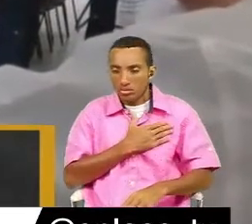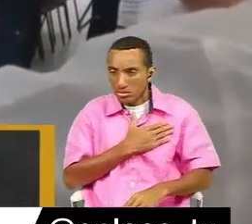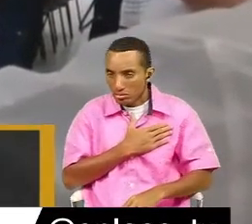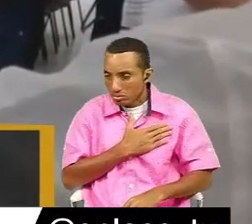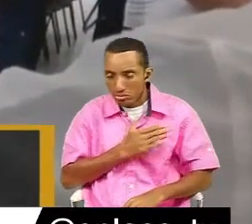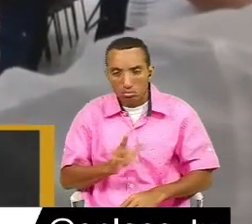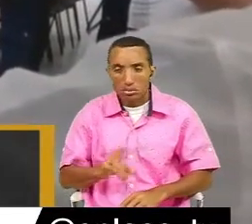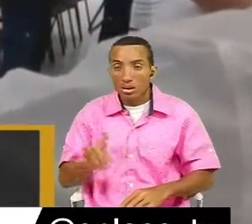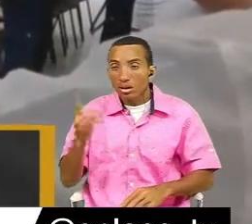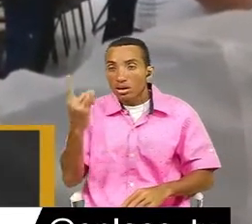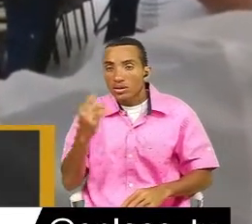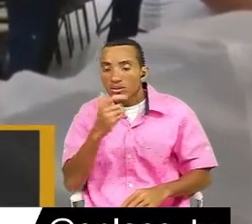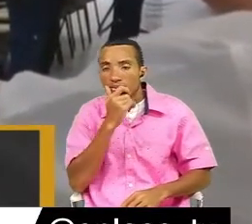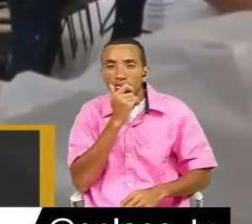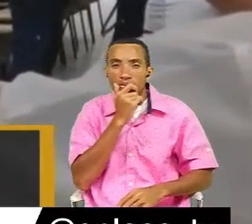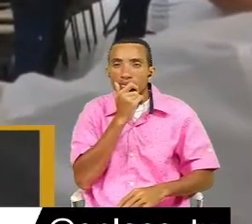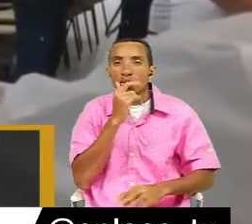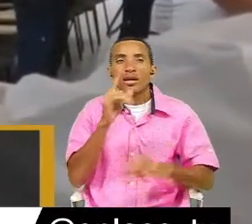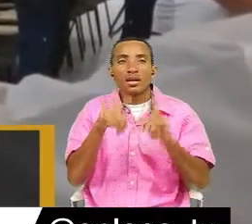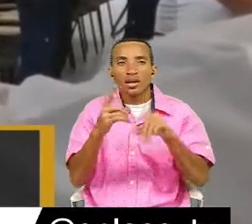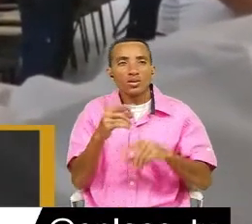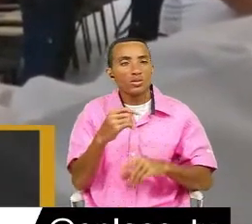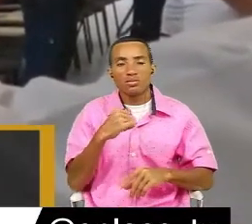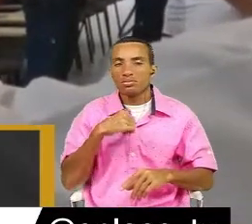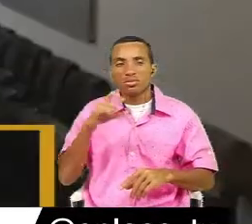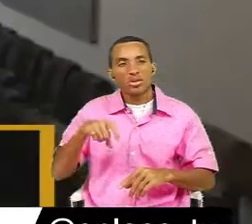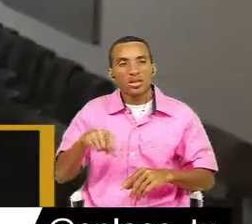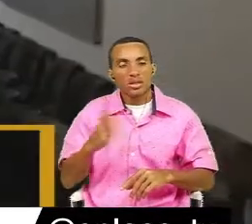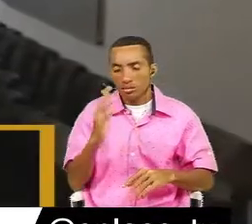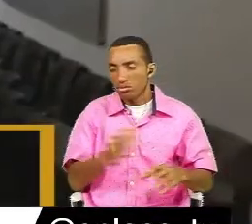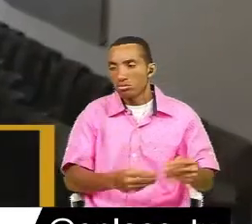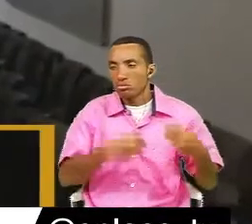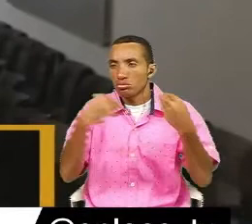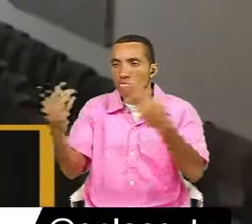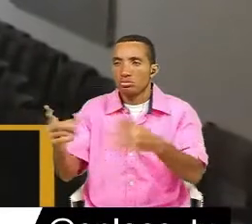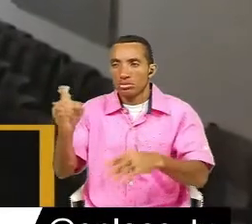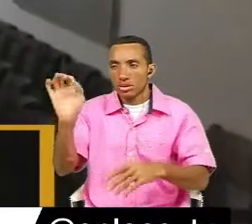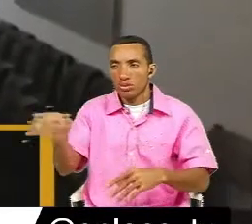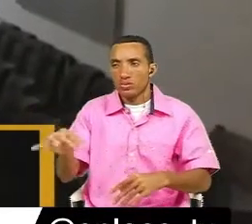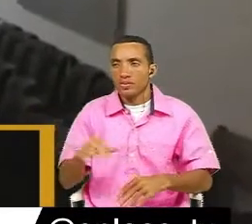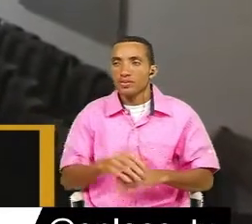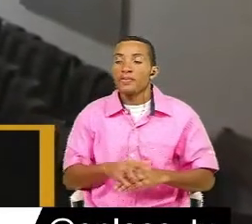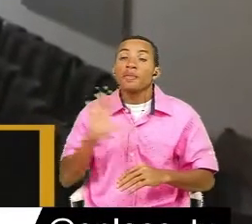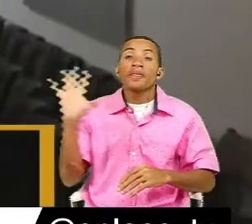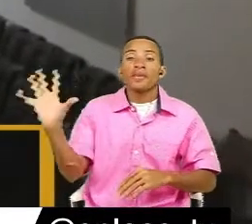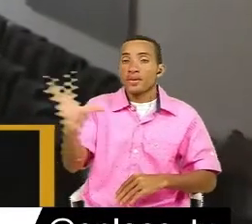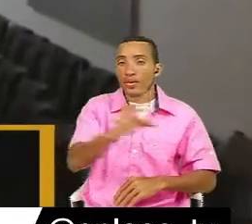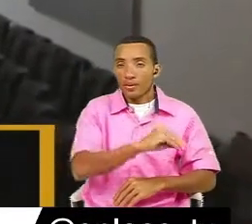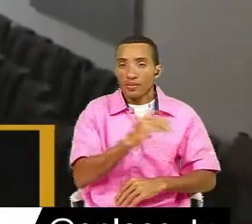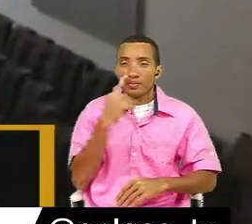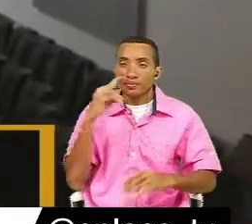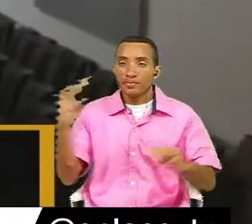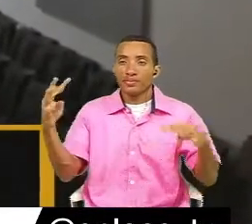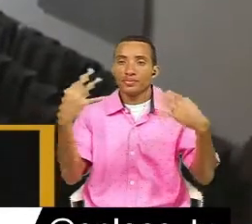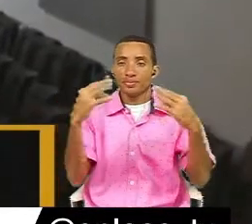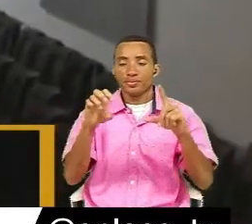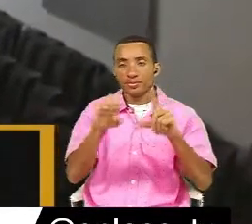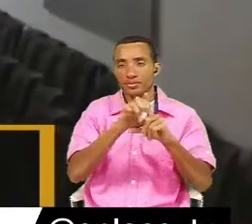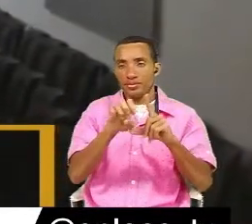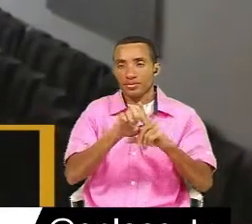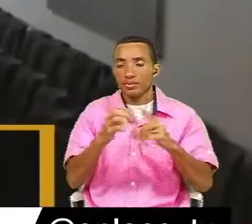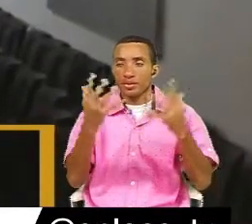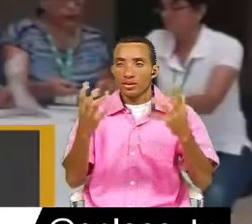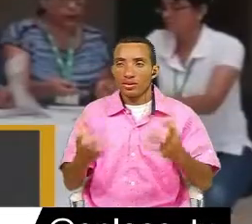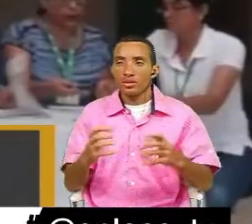hagamos, demos de baja esos elementos, pues allí estaremos. Quiero contar algo a todos los televidentes de Enlace Televisión, que por ejemplo